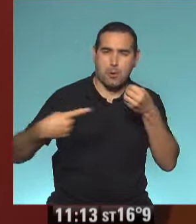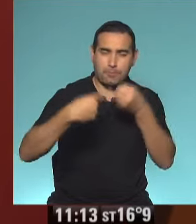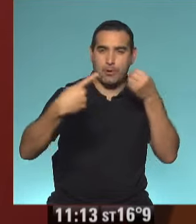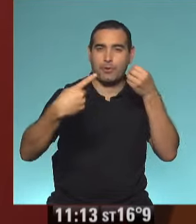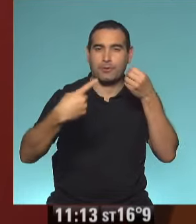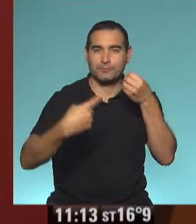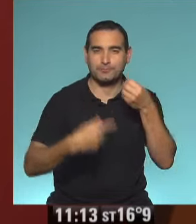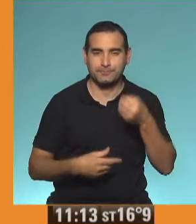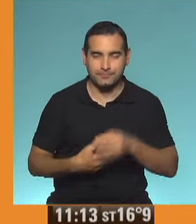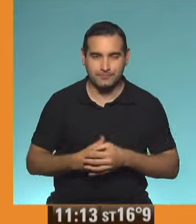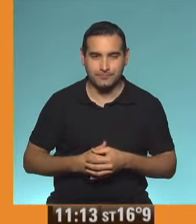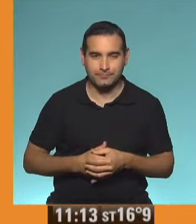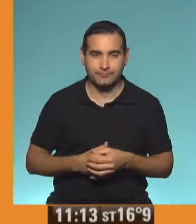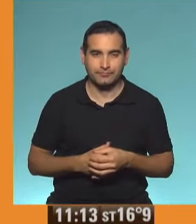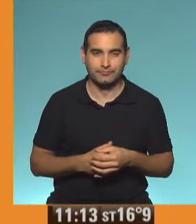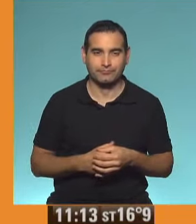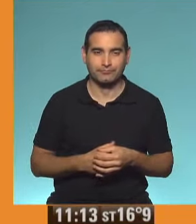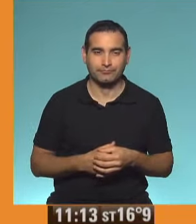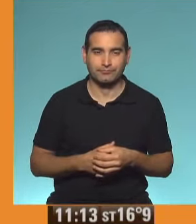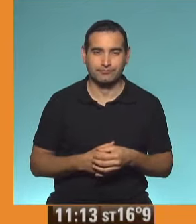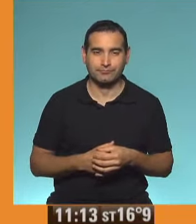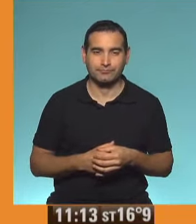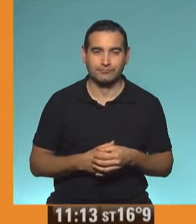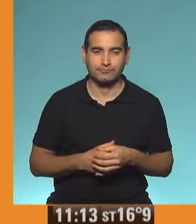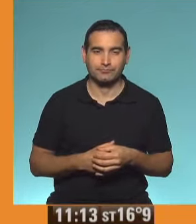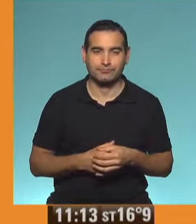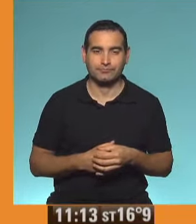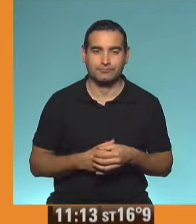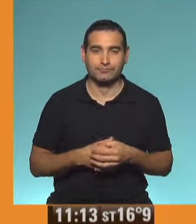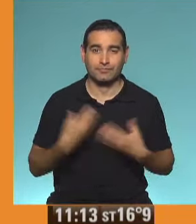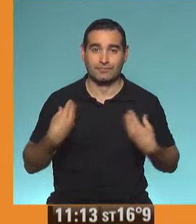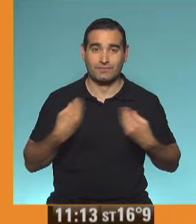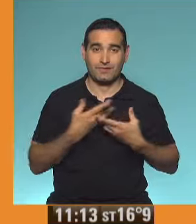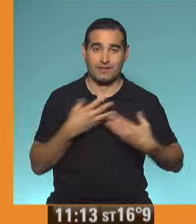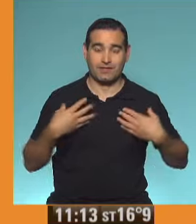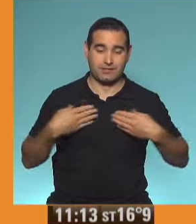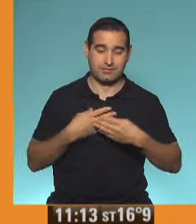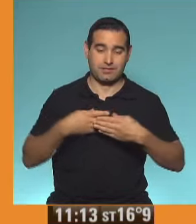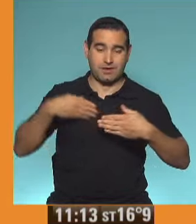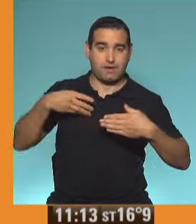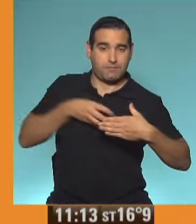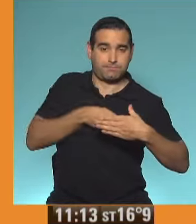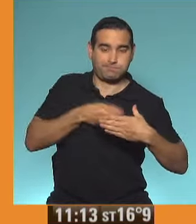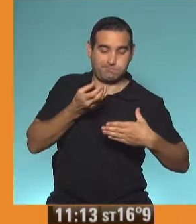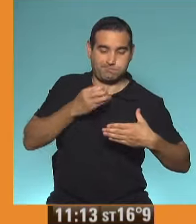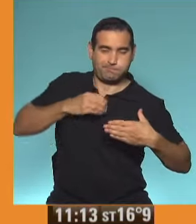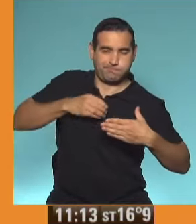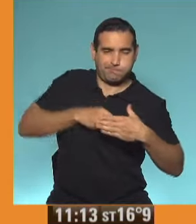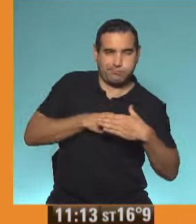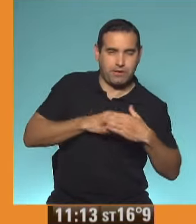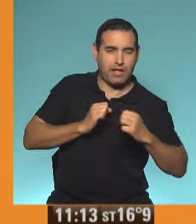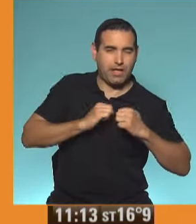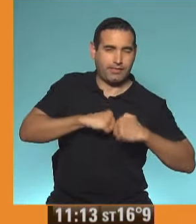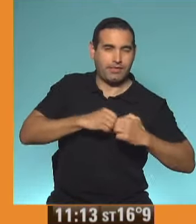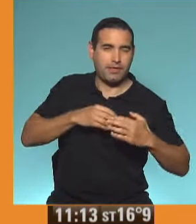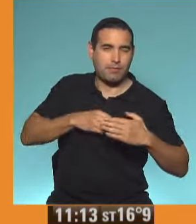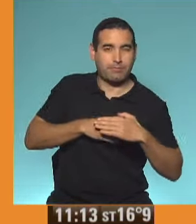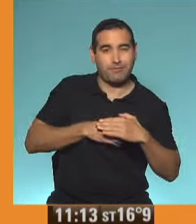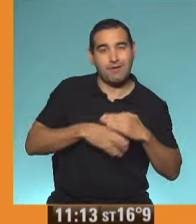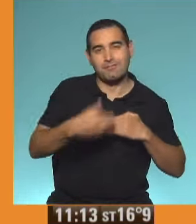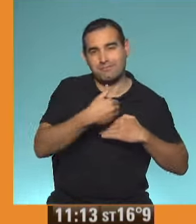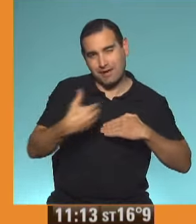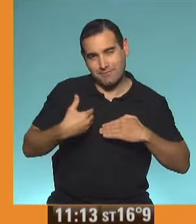y su cuerpo. Debajo de la tricota de lana, Barba Negra había escondido un buñuelo de los que